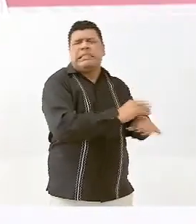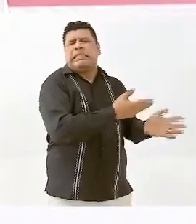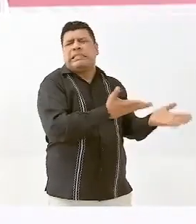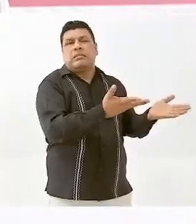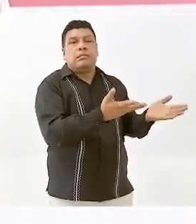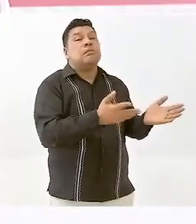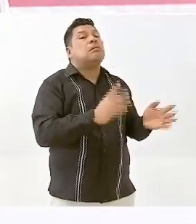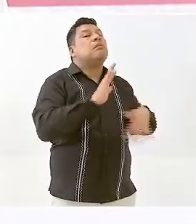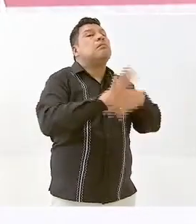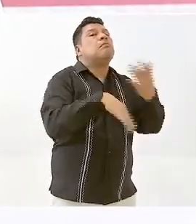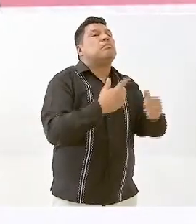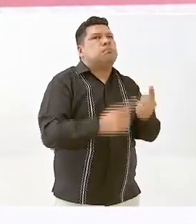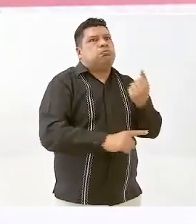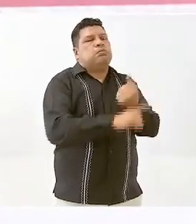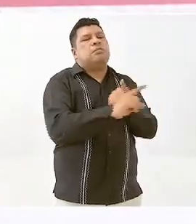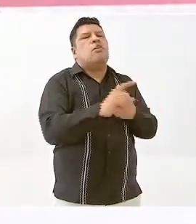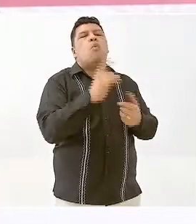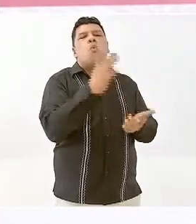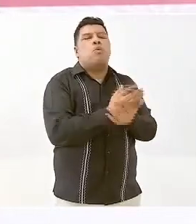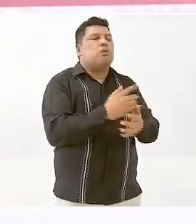pero de escritorio.